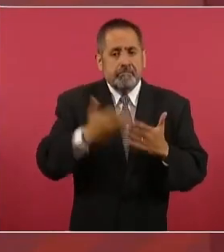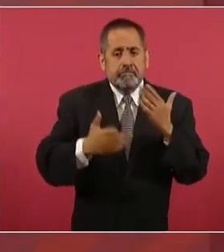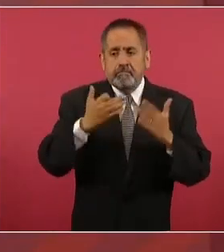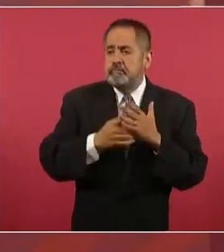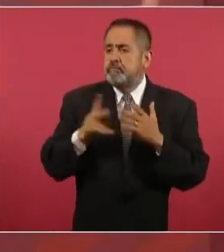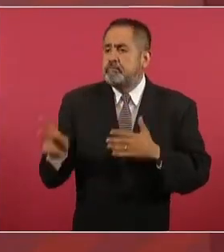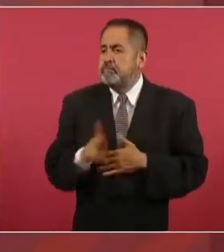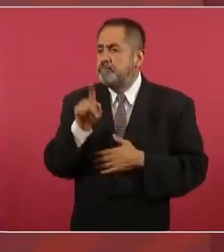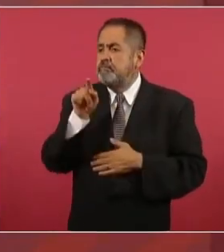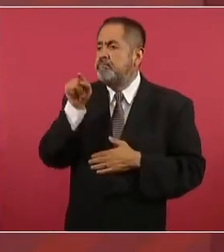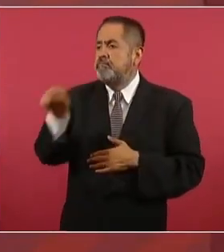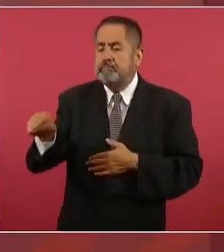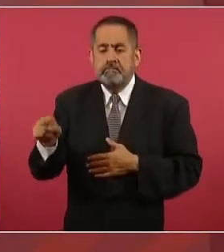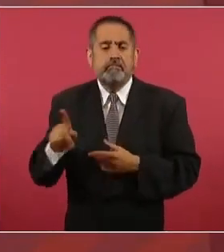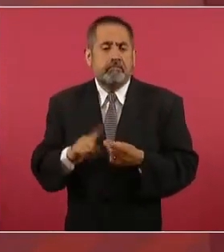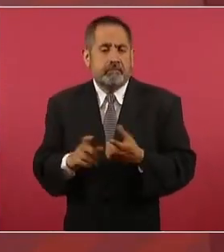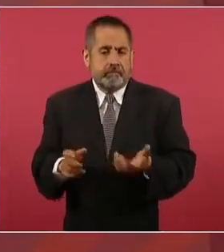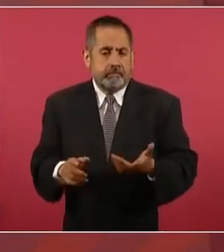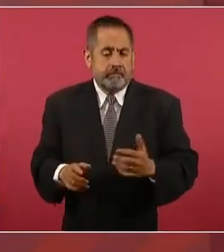que